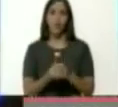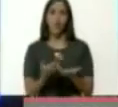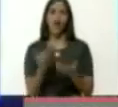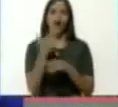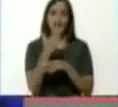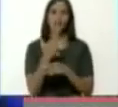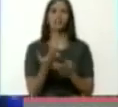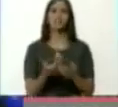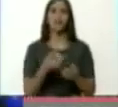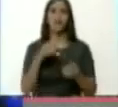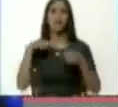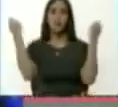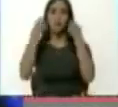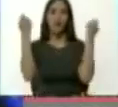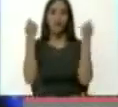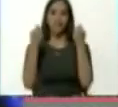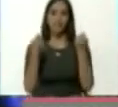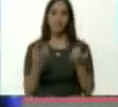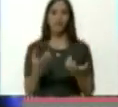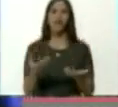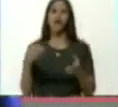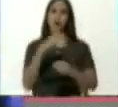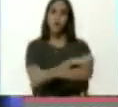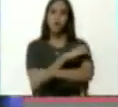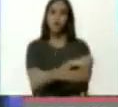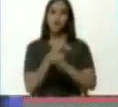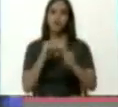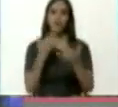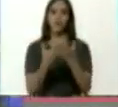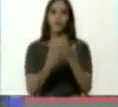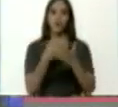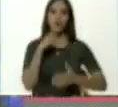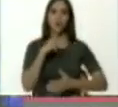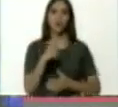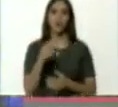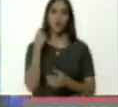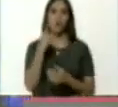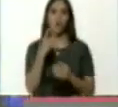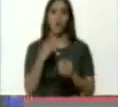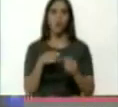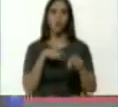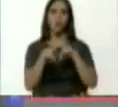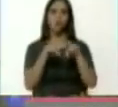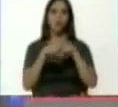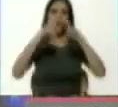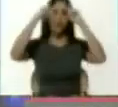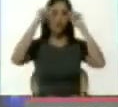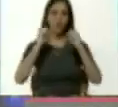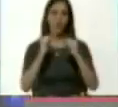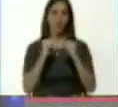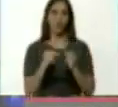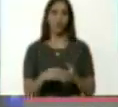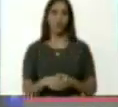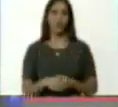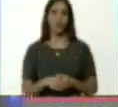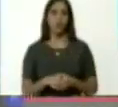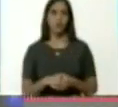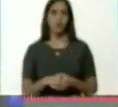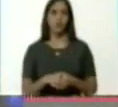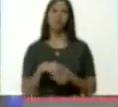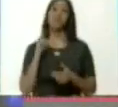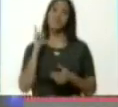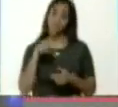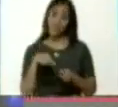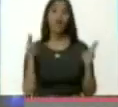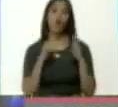aniquilar a los contrincantes de oposición y del mismo partido político. Un difamador profesional. Y conozco